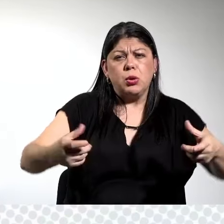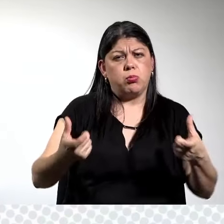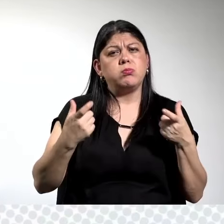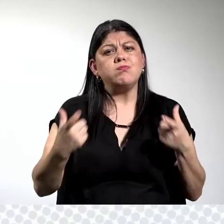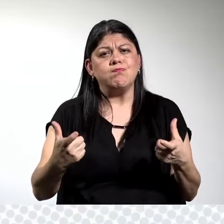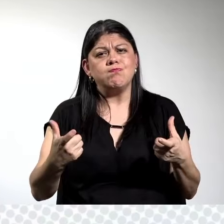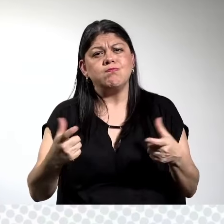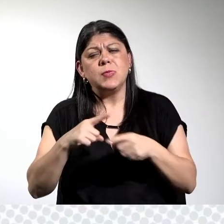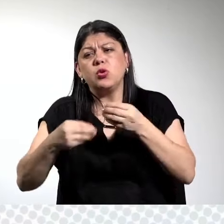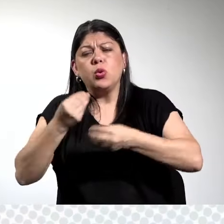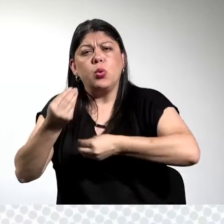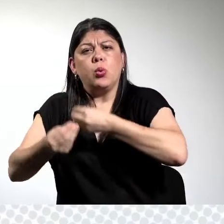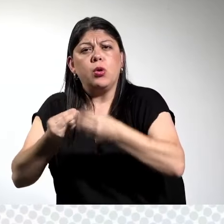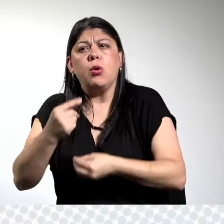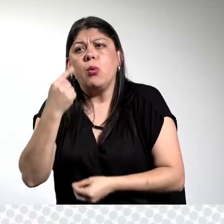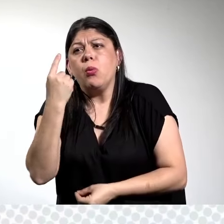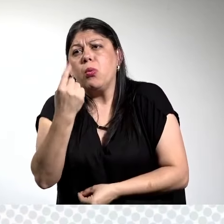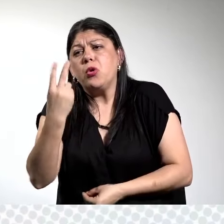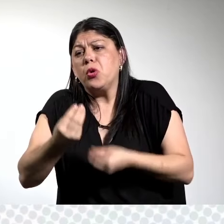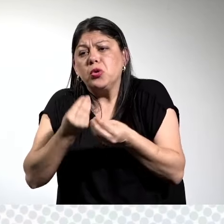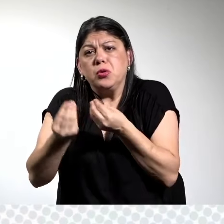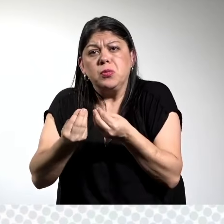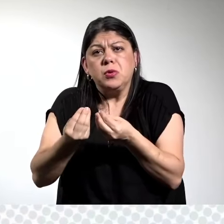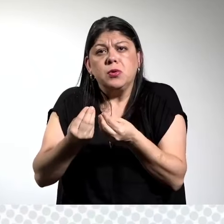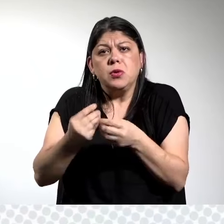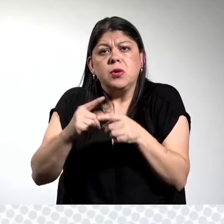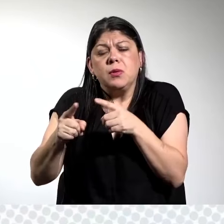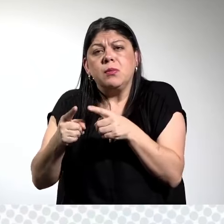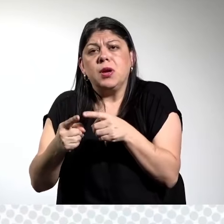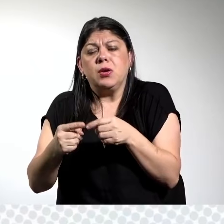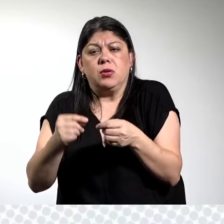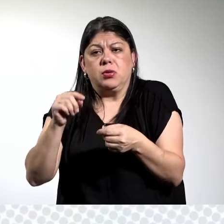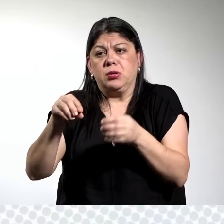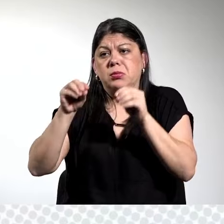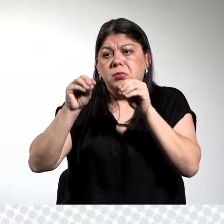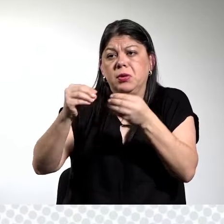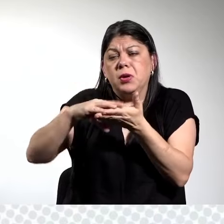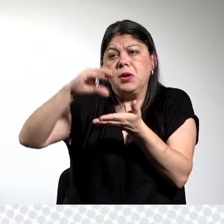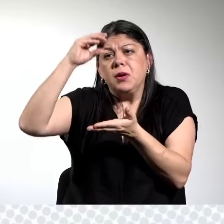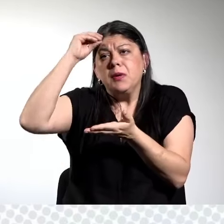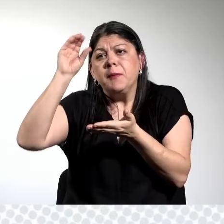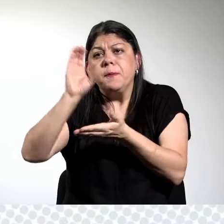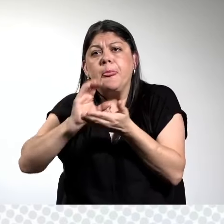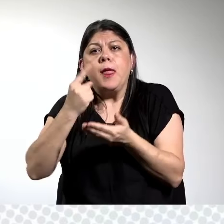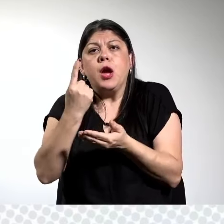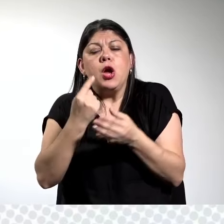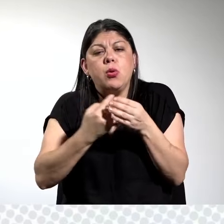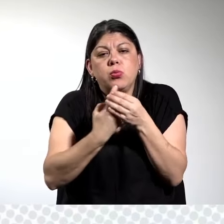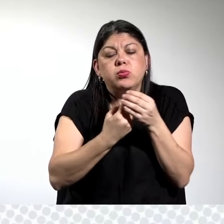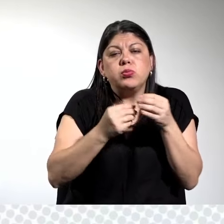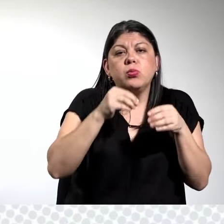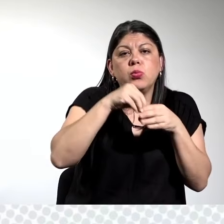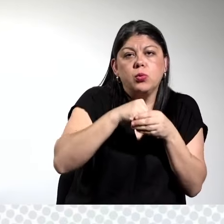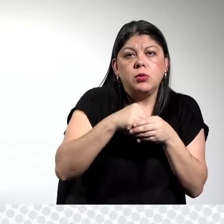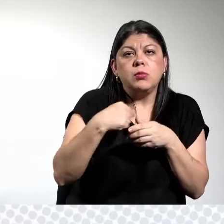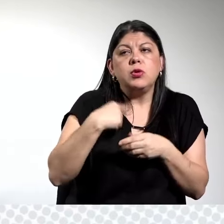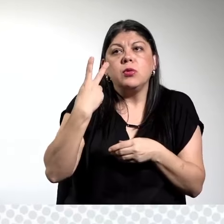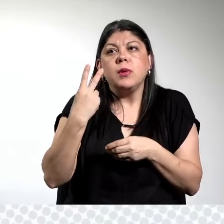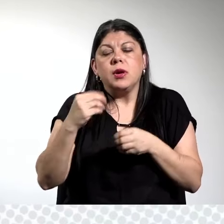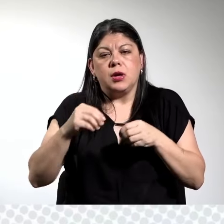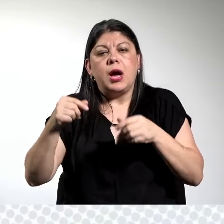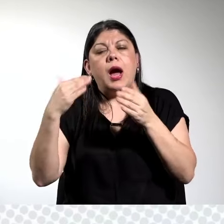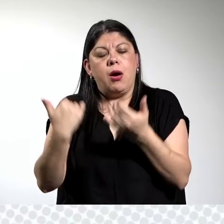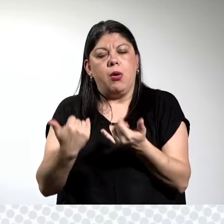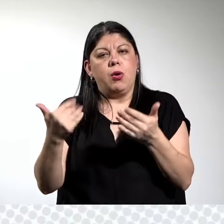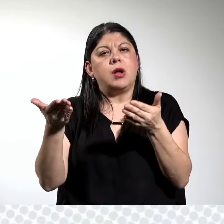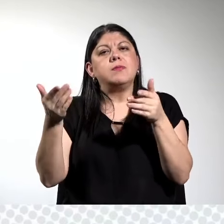las ponen solo a producir uno o dos productos, ¿verdad? Y entonces, eso que yo enseñé en el colegio, de que cuando dependíamos del monocultivo era un problema, yo agarro y veo, muchísimo de eso se repite